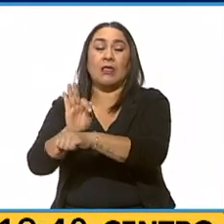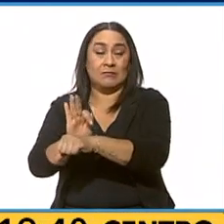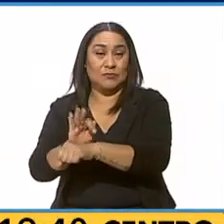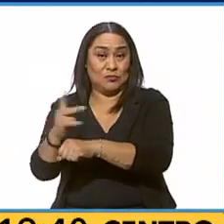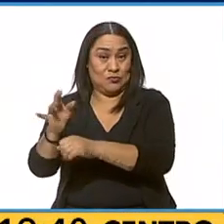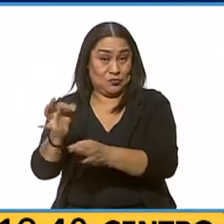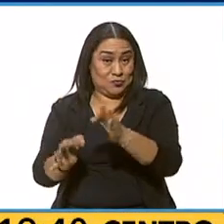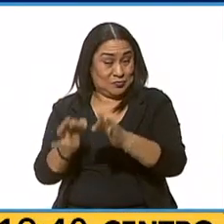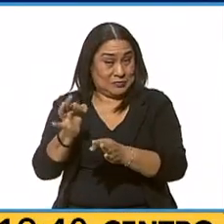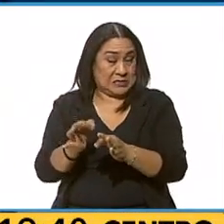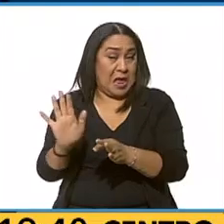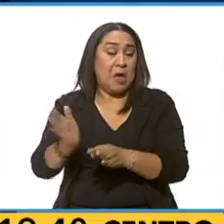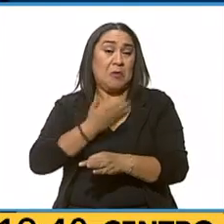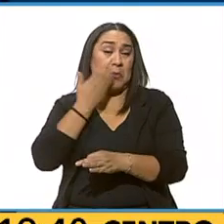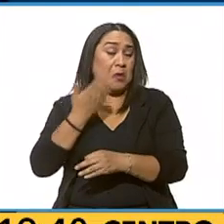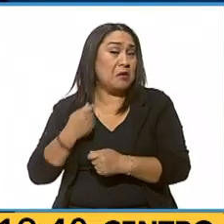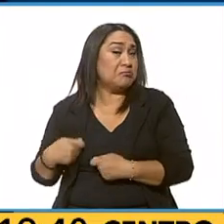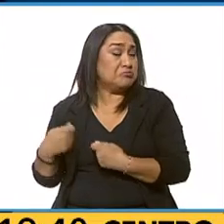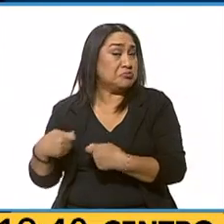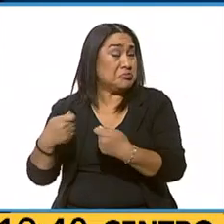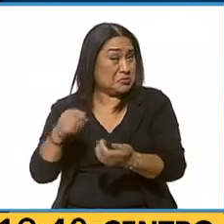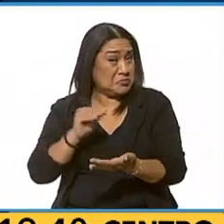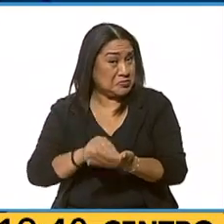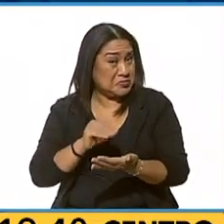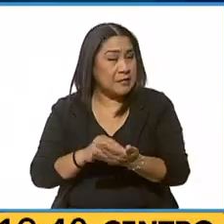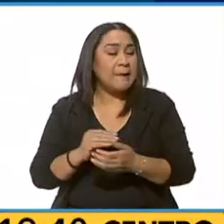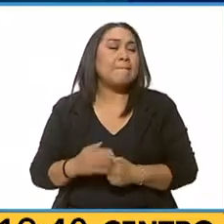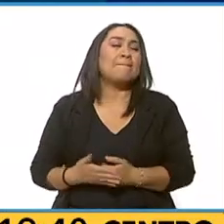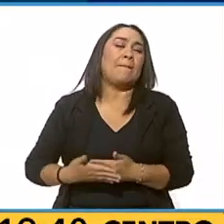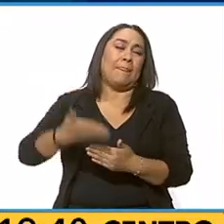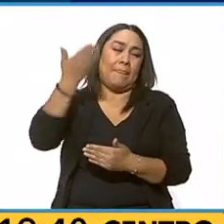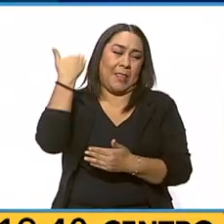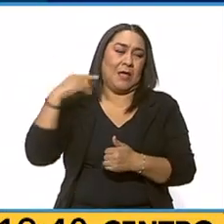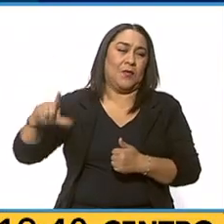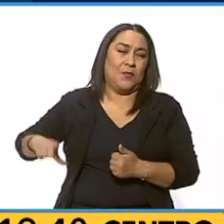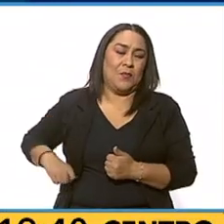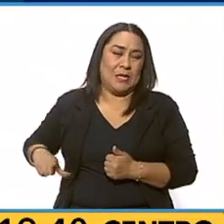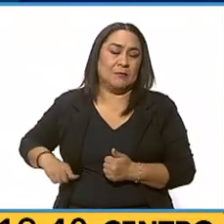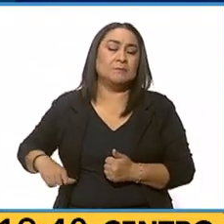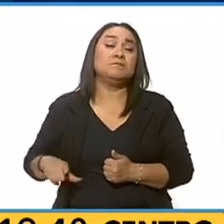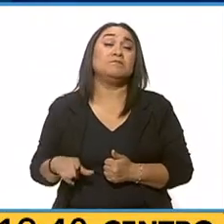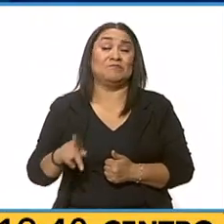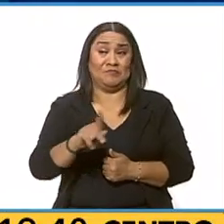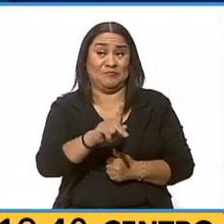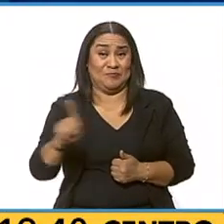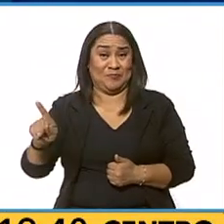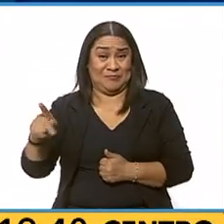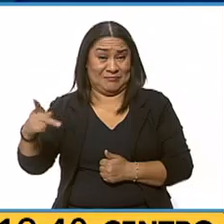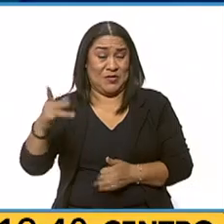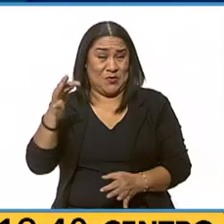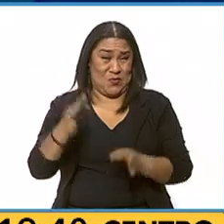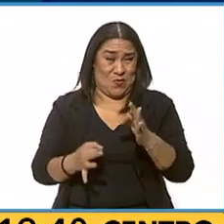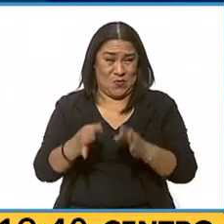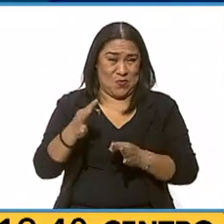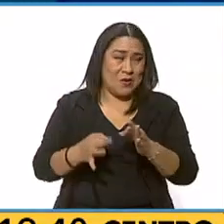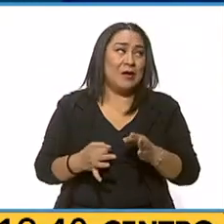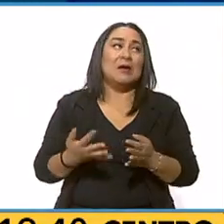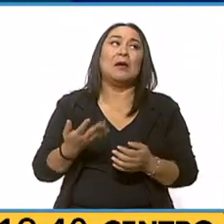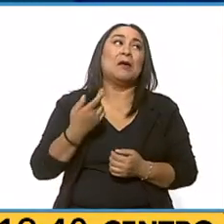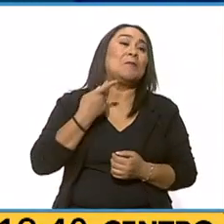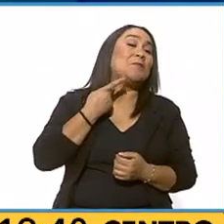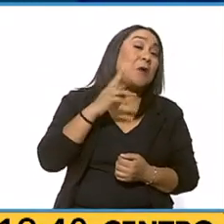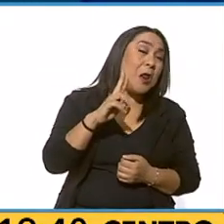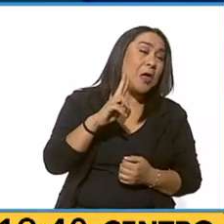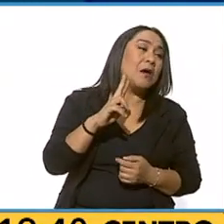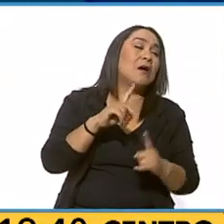pero esa estela, esa herencia sigue vigente, ¿no? En el viejo régimen, la Corte, así como el procurador era